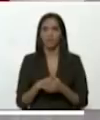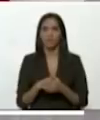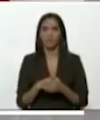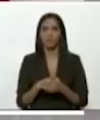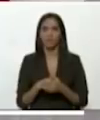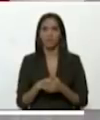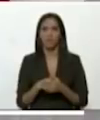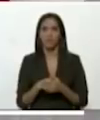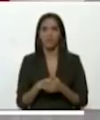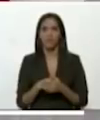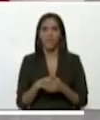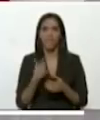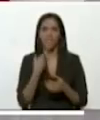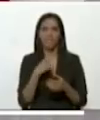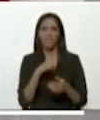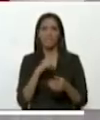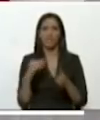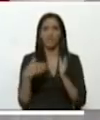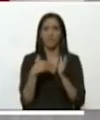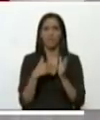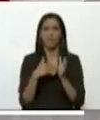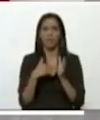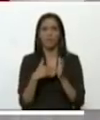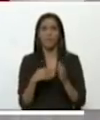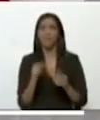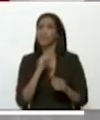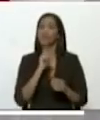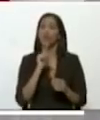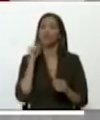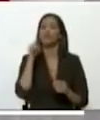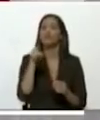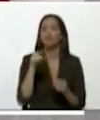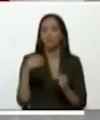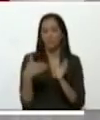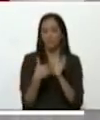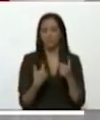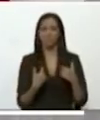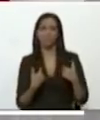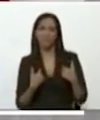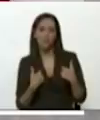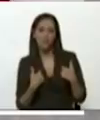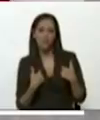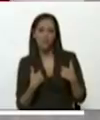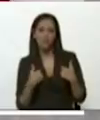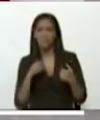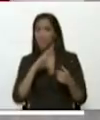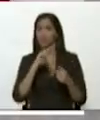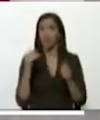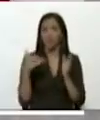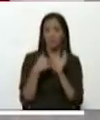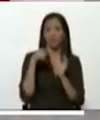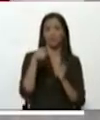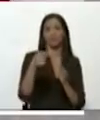Yo no me voy a... Él dice que no me meta mucho, no, que no se meta él. Que no se meta él.